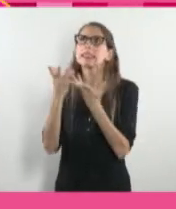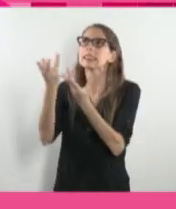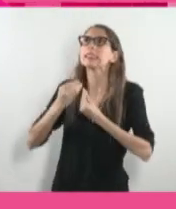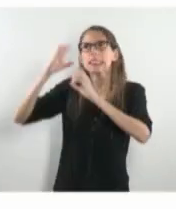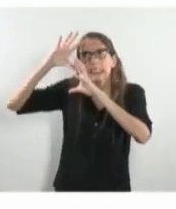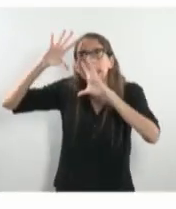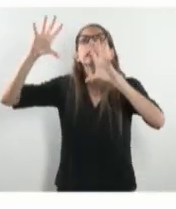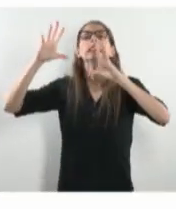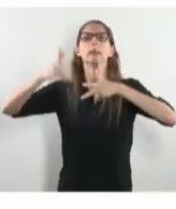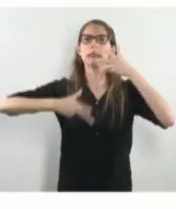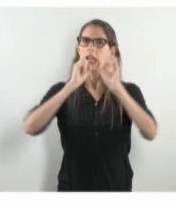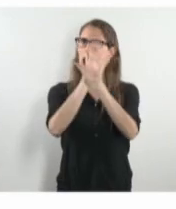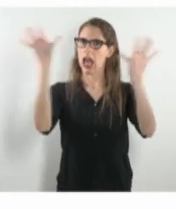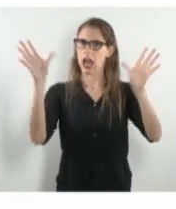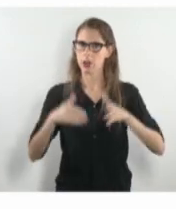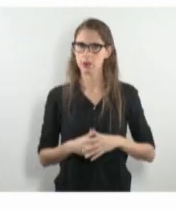mi entendimiento.